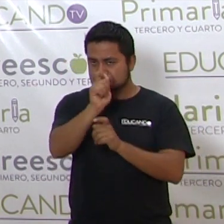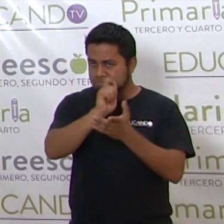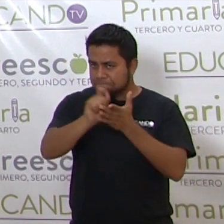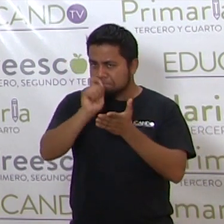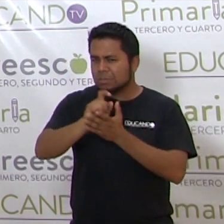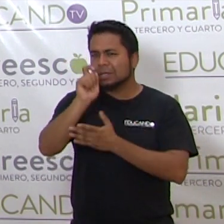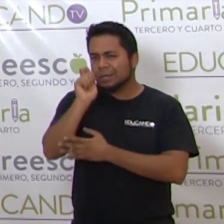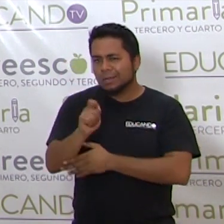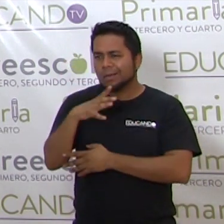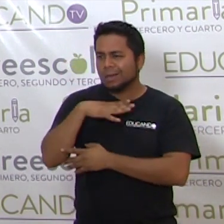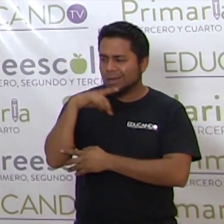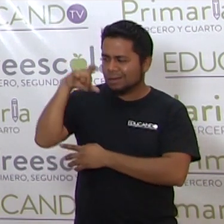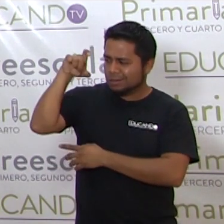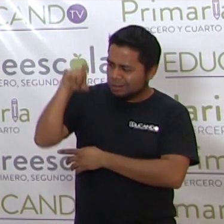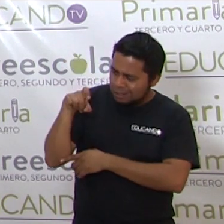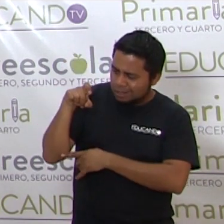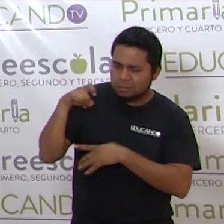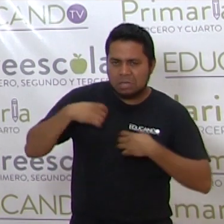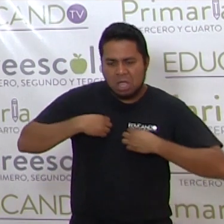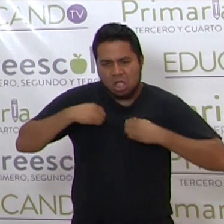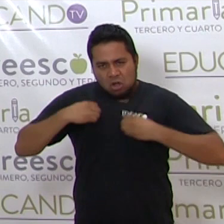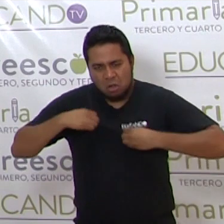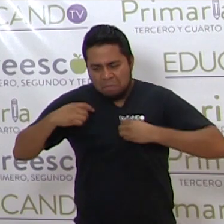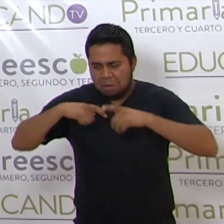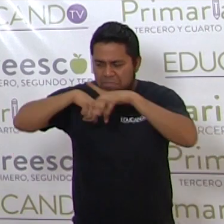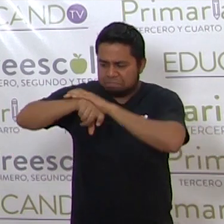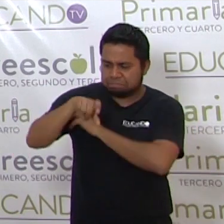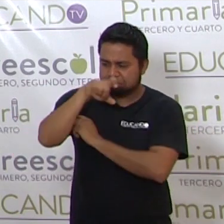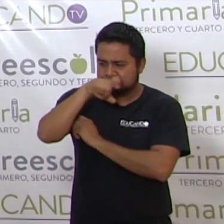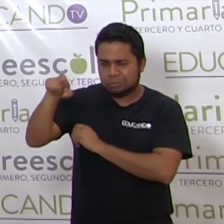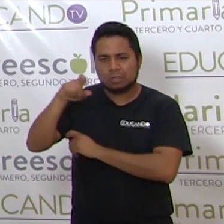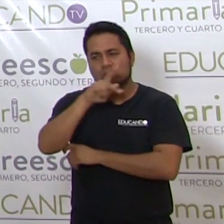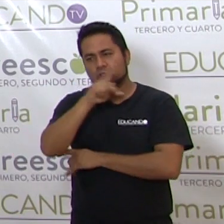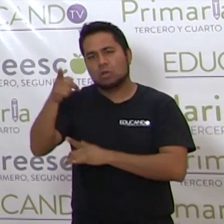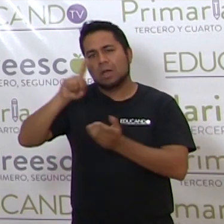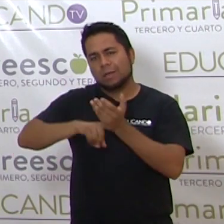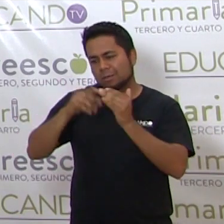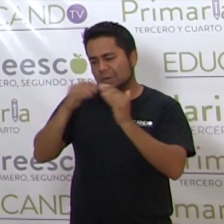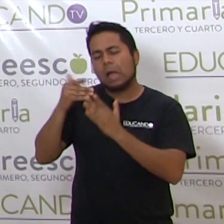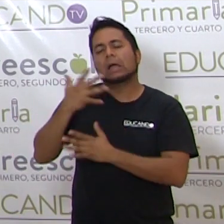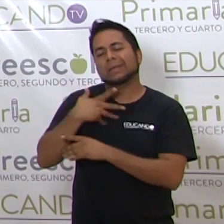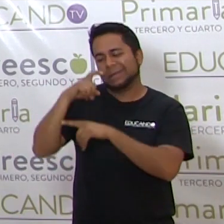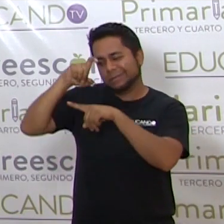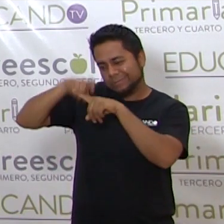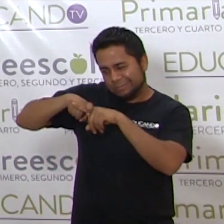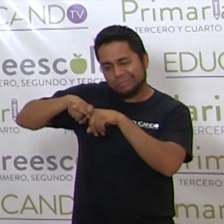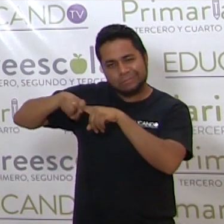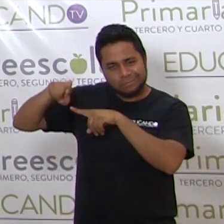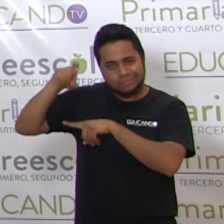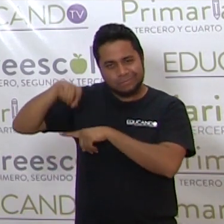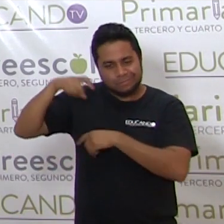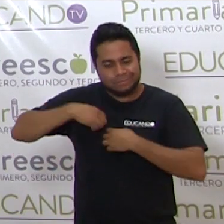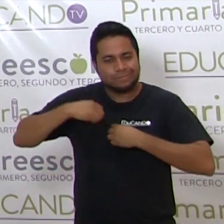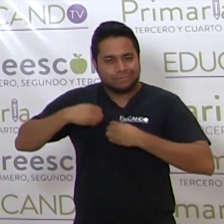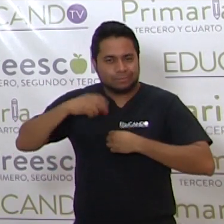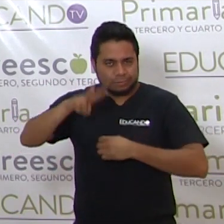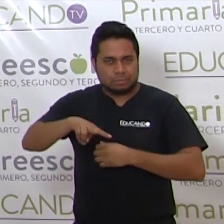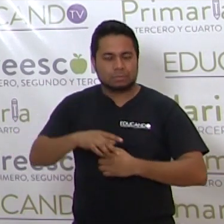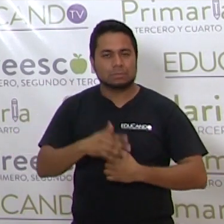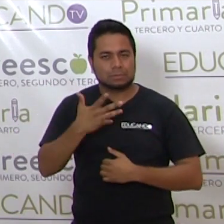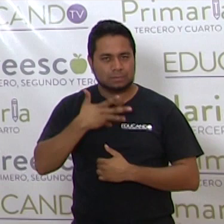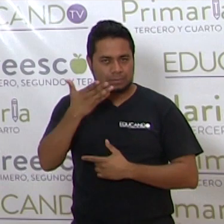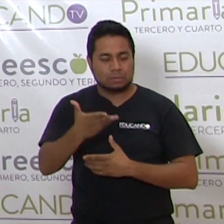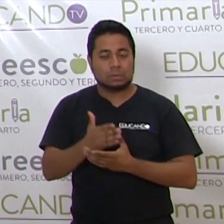gancho es un soporte donde se acuerda la ropa que todos tenemos ganchos en nuestras casas verdad muy bien bueno pues